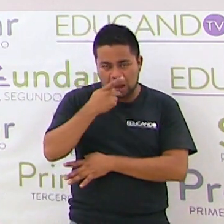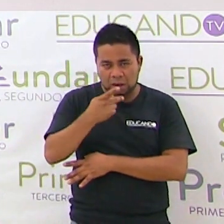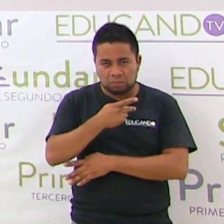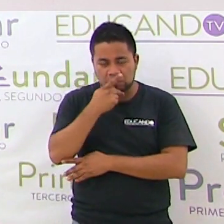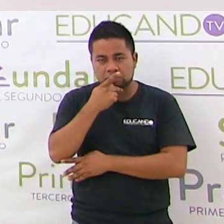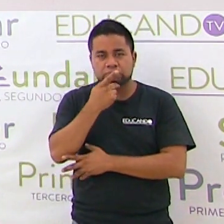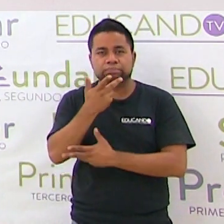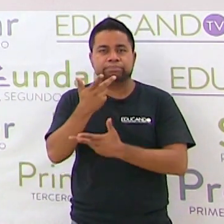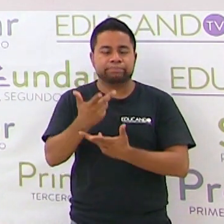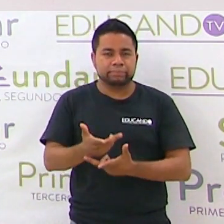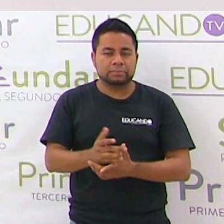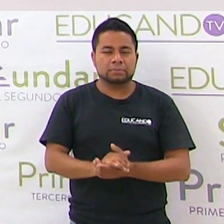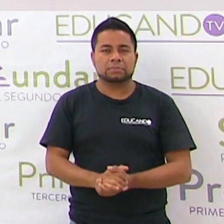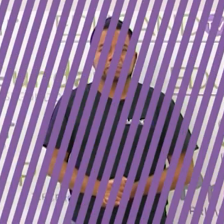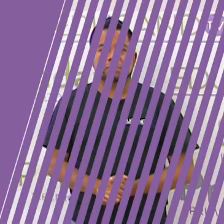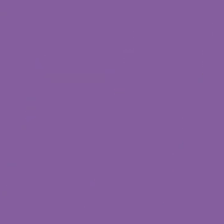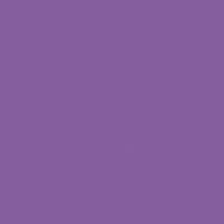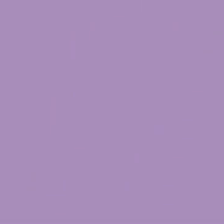empezó.